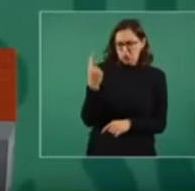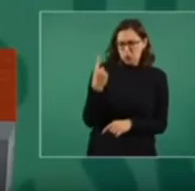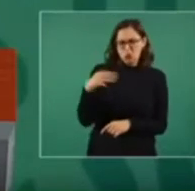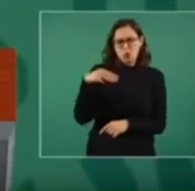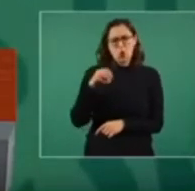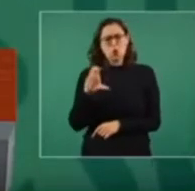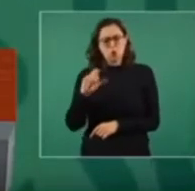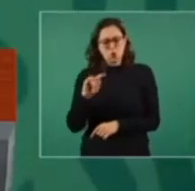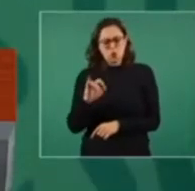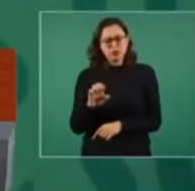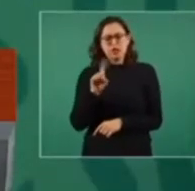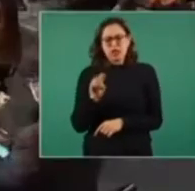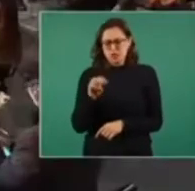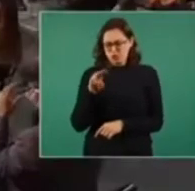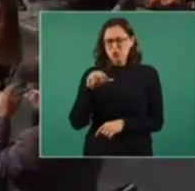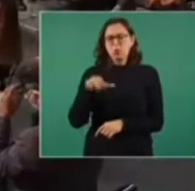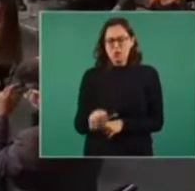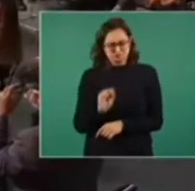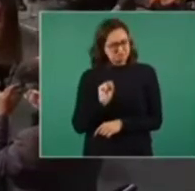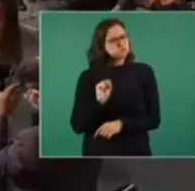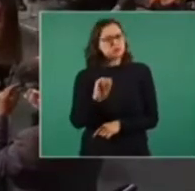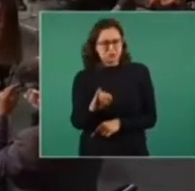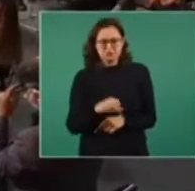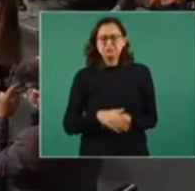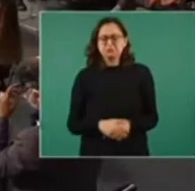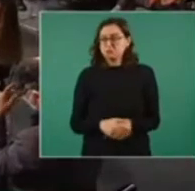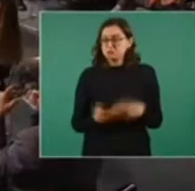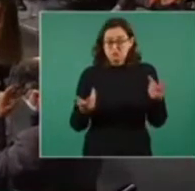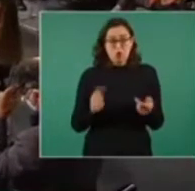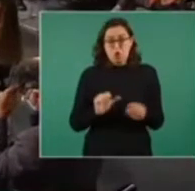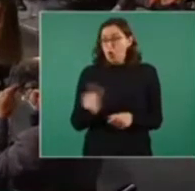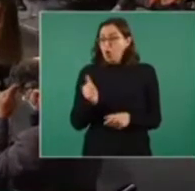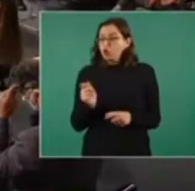Y tenían que pagar tributo, impuestos.